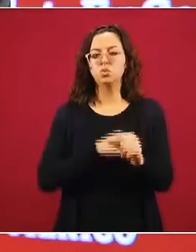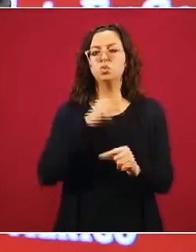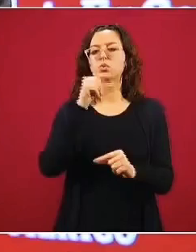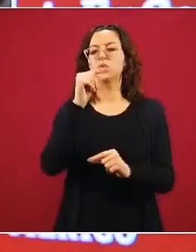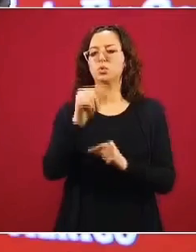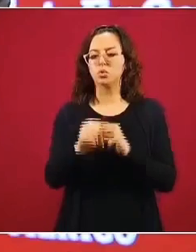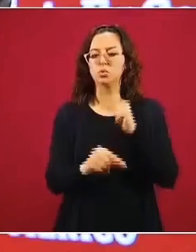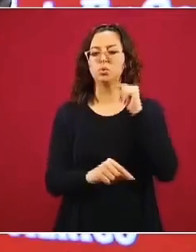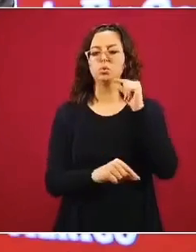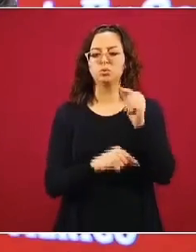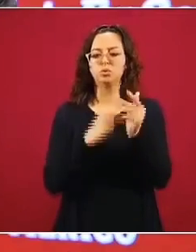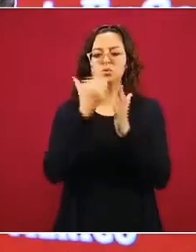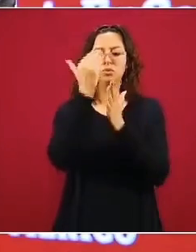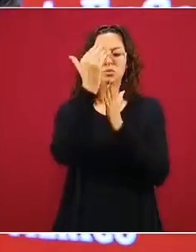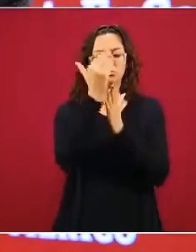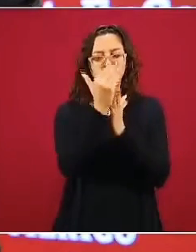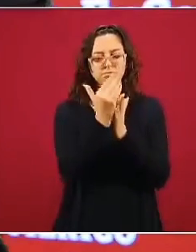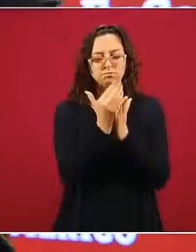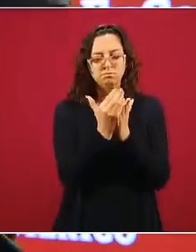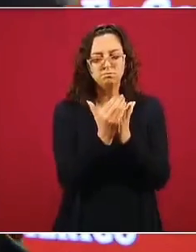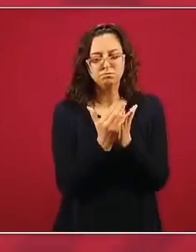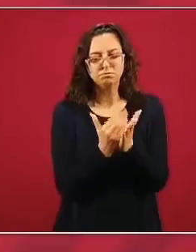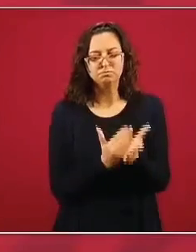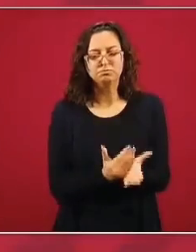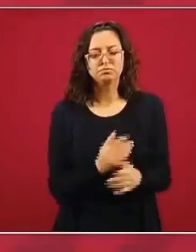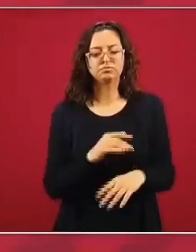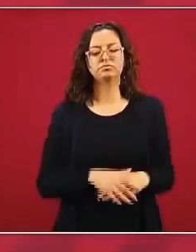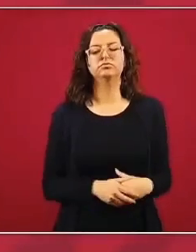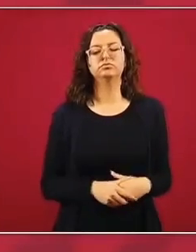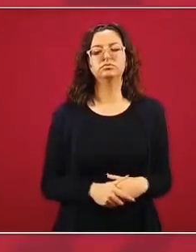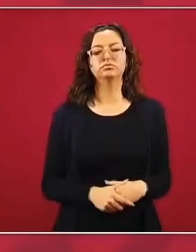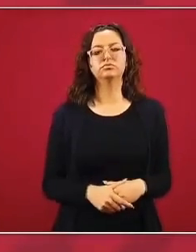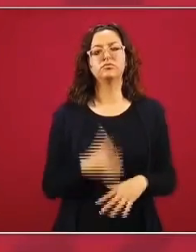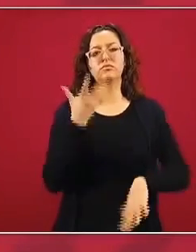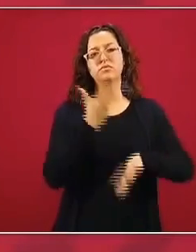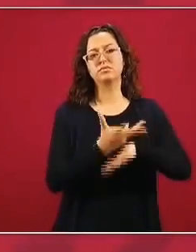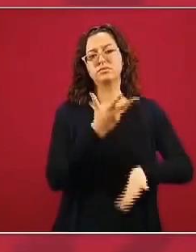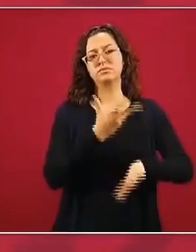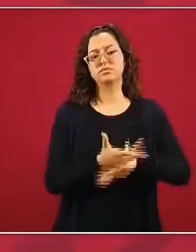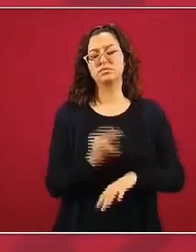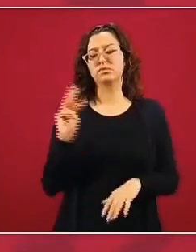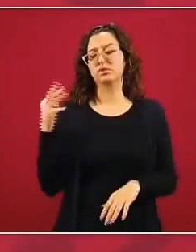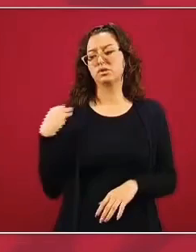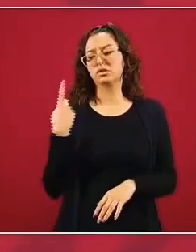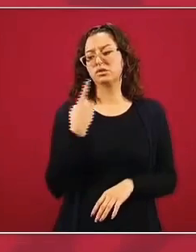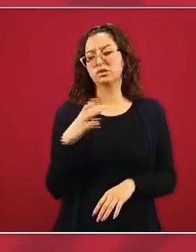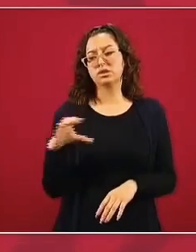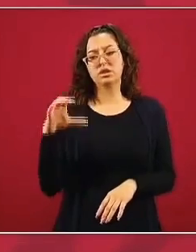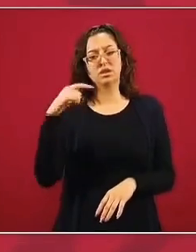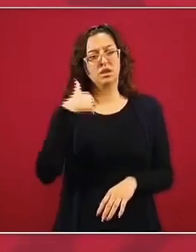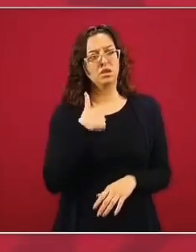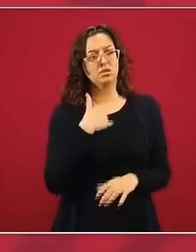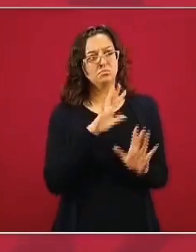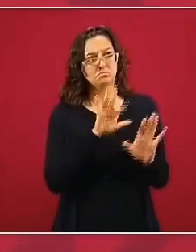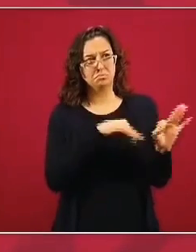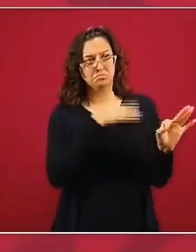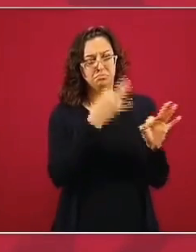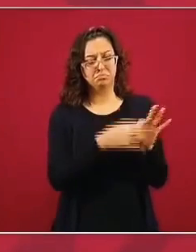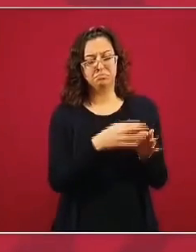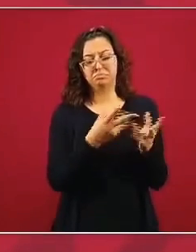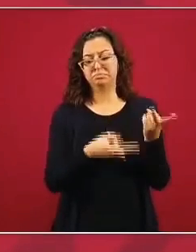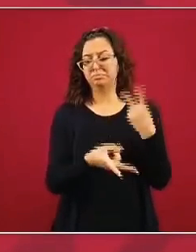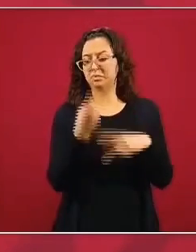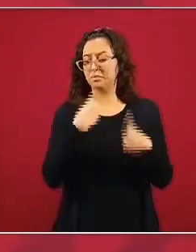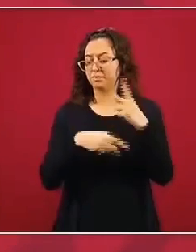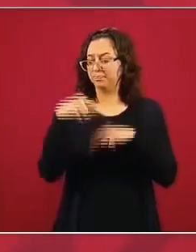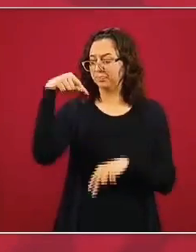afortunadamente. Regresé del viaje a Washington y el viernes me reuní con